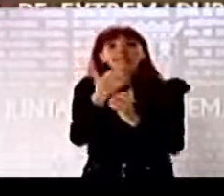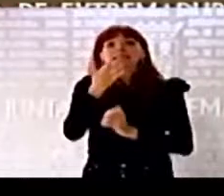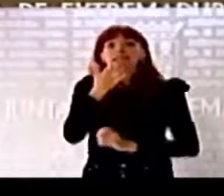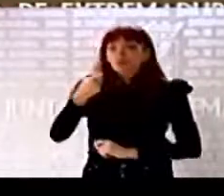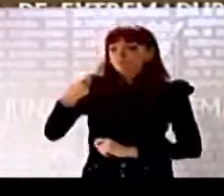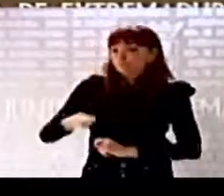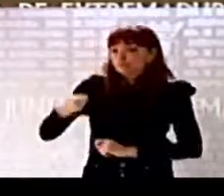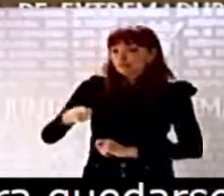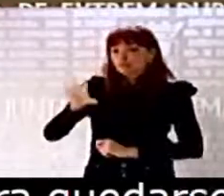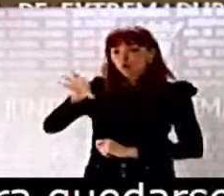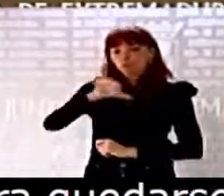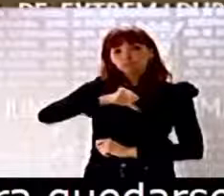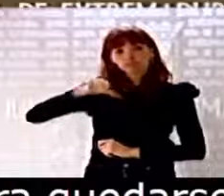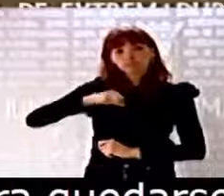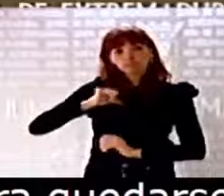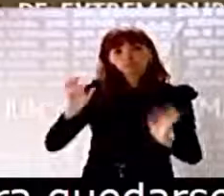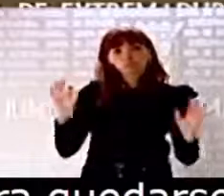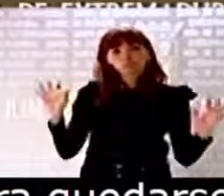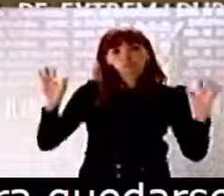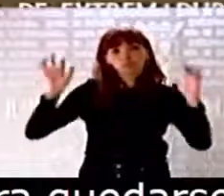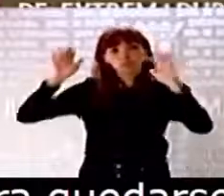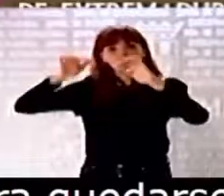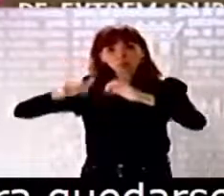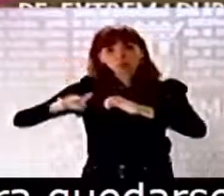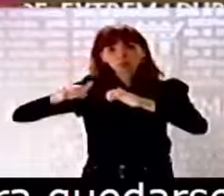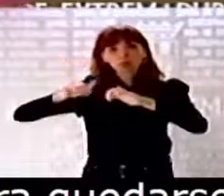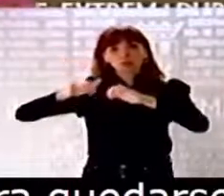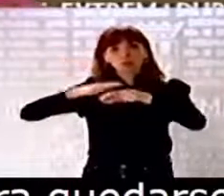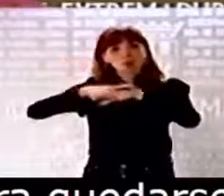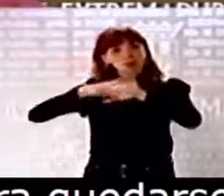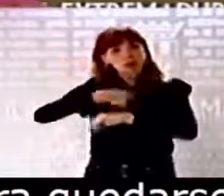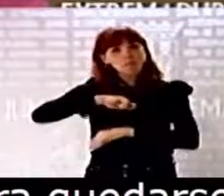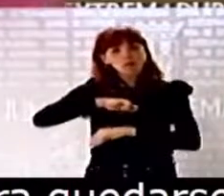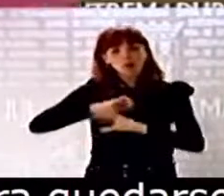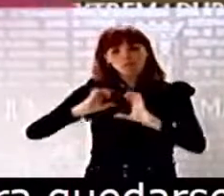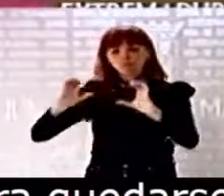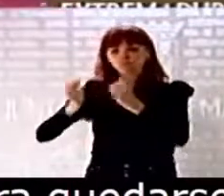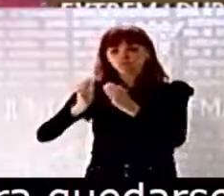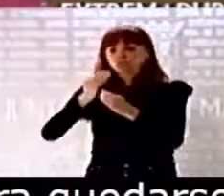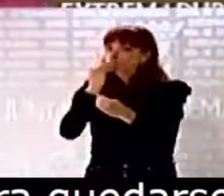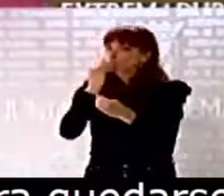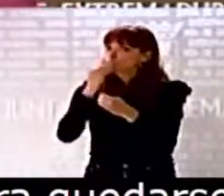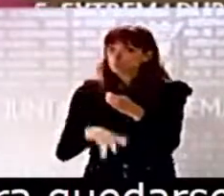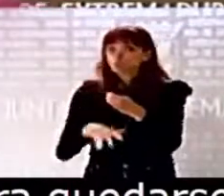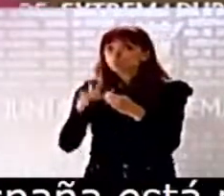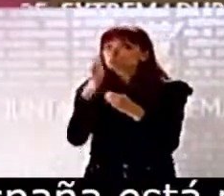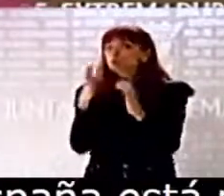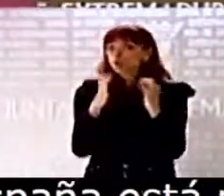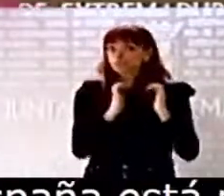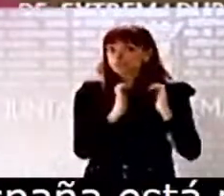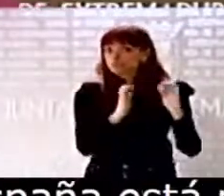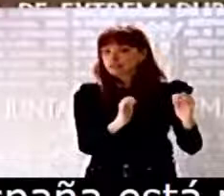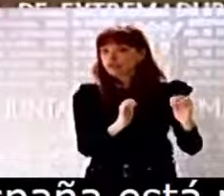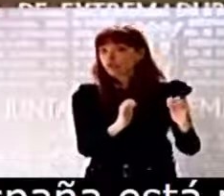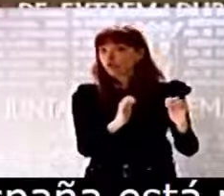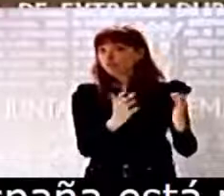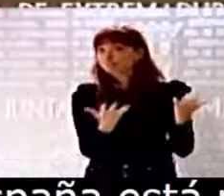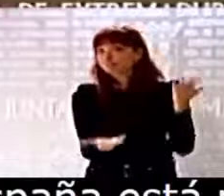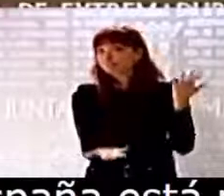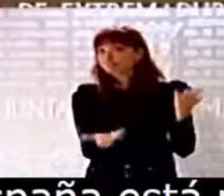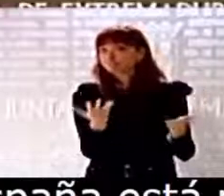reúnan con el Gobierno de España, pues está muy bien, ya que el Senado no responde a lo que en su día